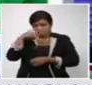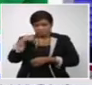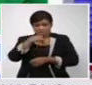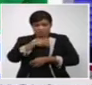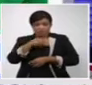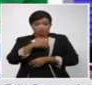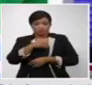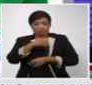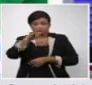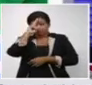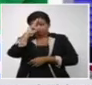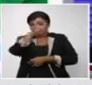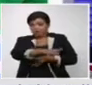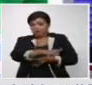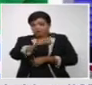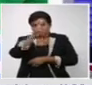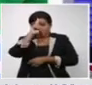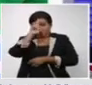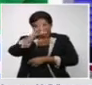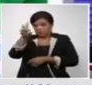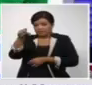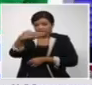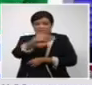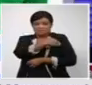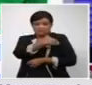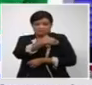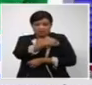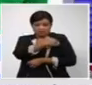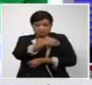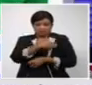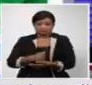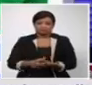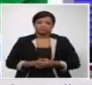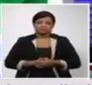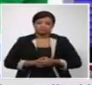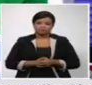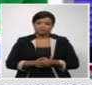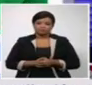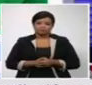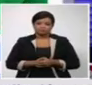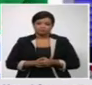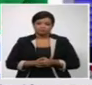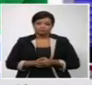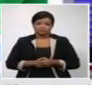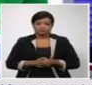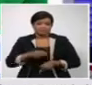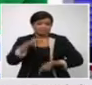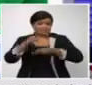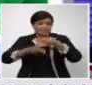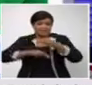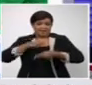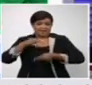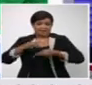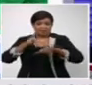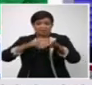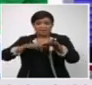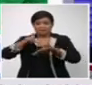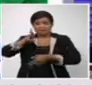hospital militar doctor Luis Díaz Soto y se le hace el PCR y resulta